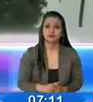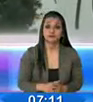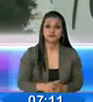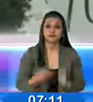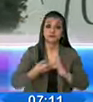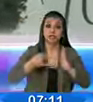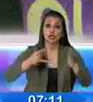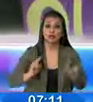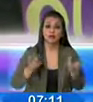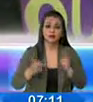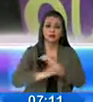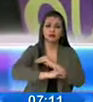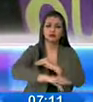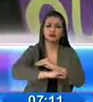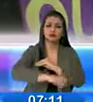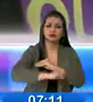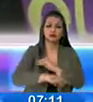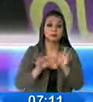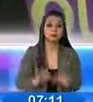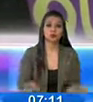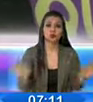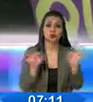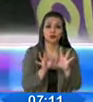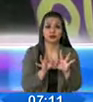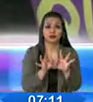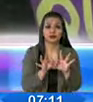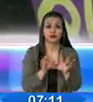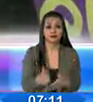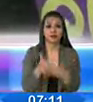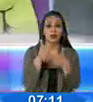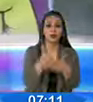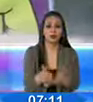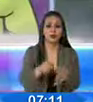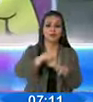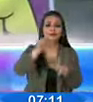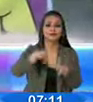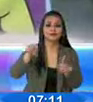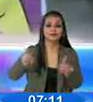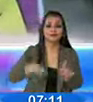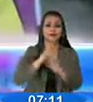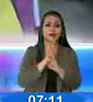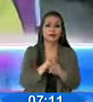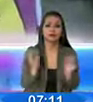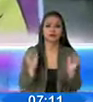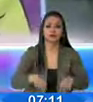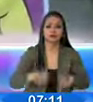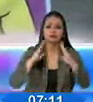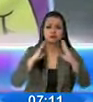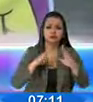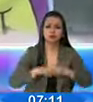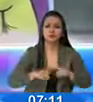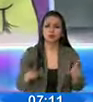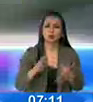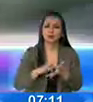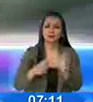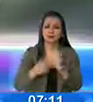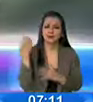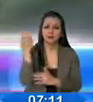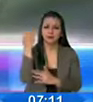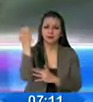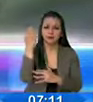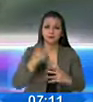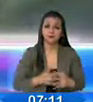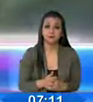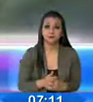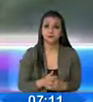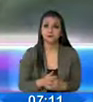la difusión mediática serían los factores que caractericen a este sistema de respuesta inmediata. ¿Pero en qué consiste esta alerta? La proyección